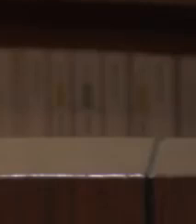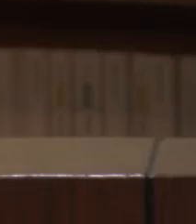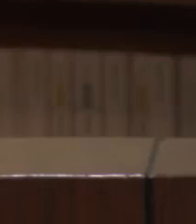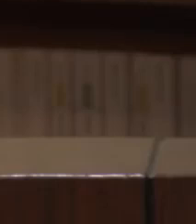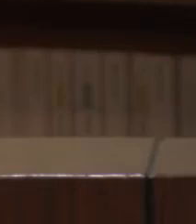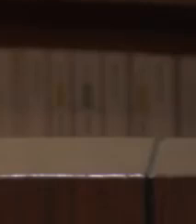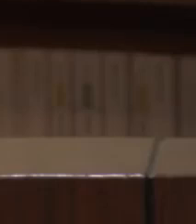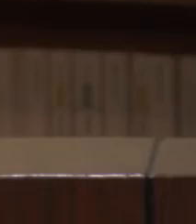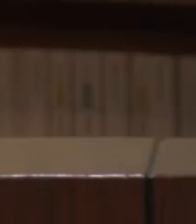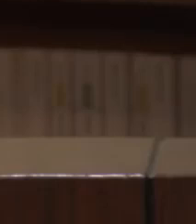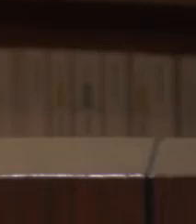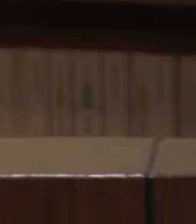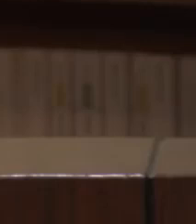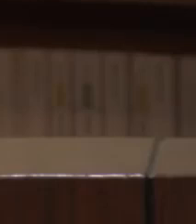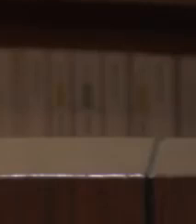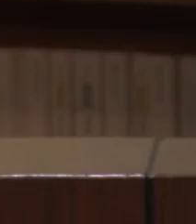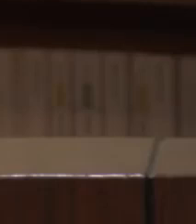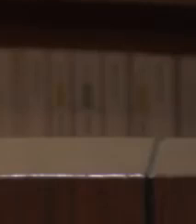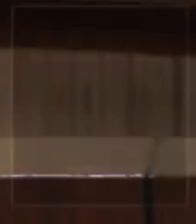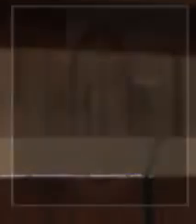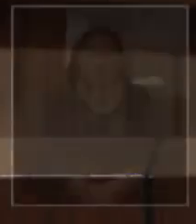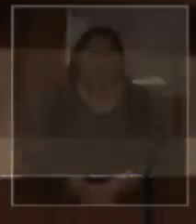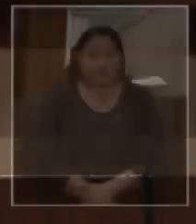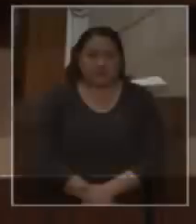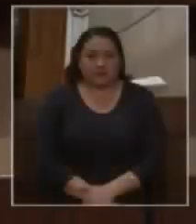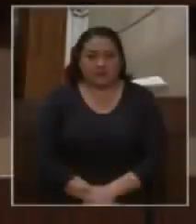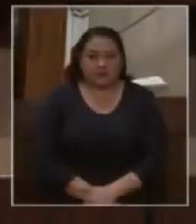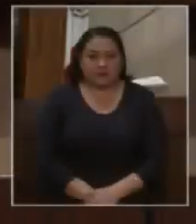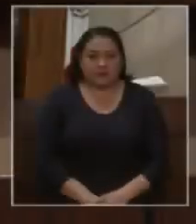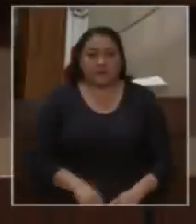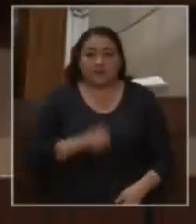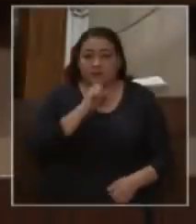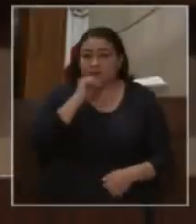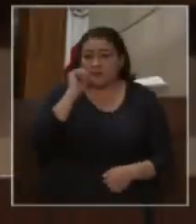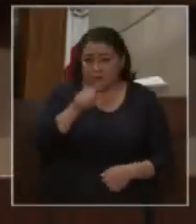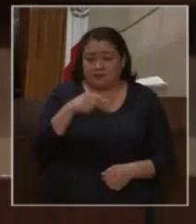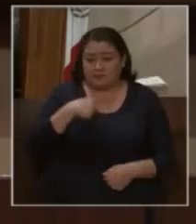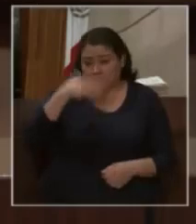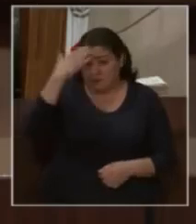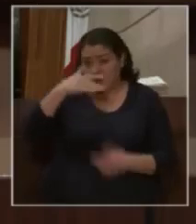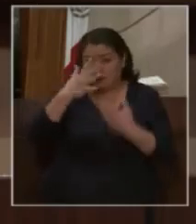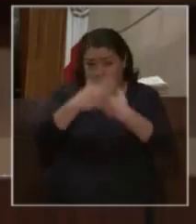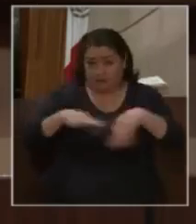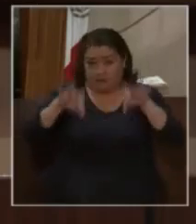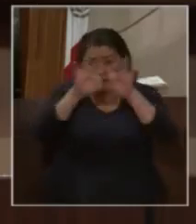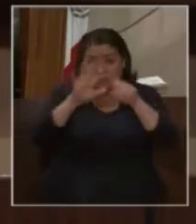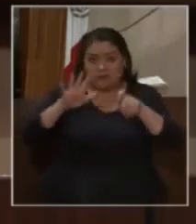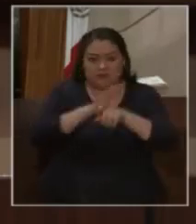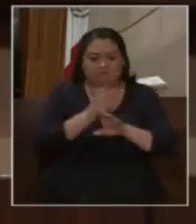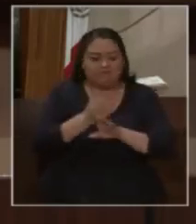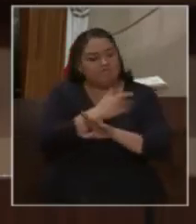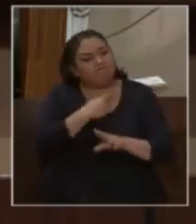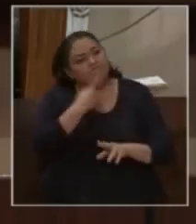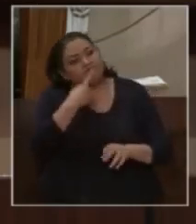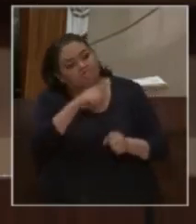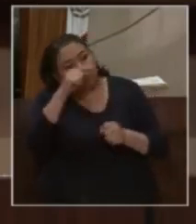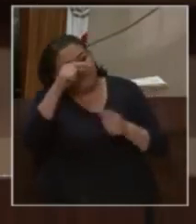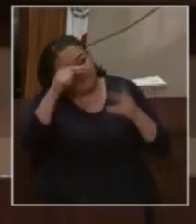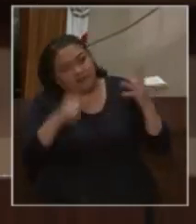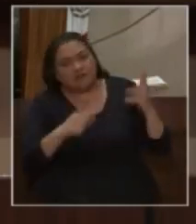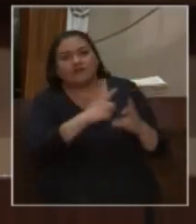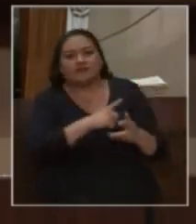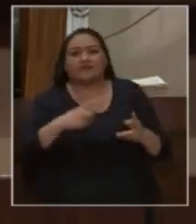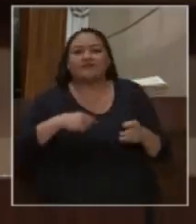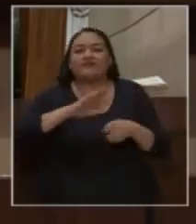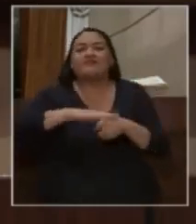anual 2018, al tratarse de un aspecto relevante en función de los hechos denunciados y